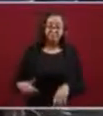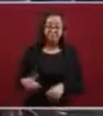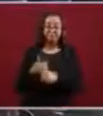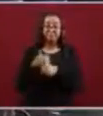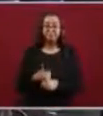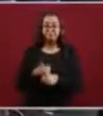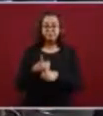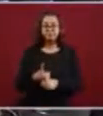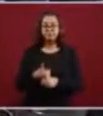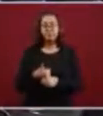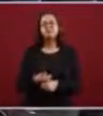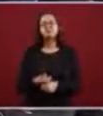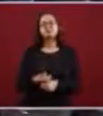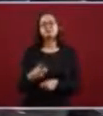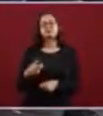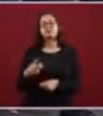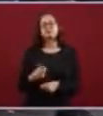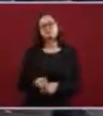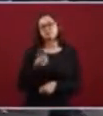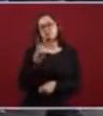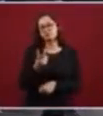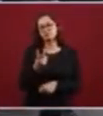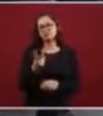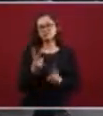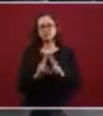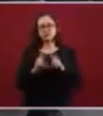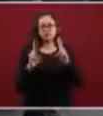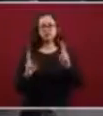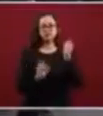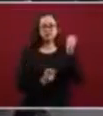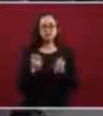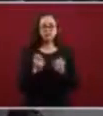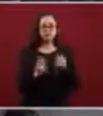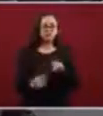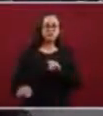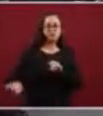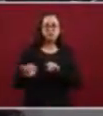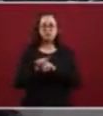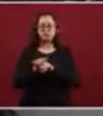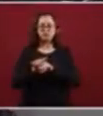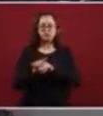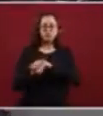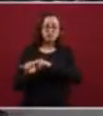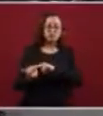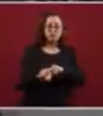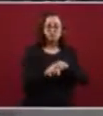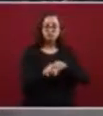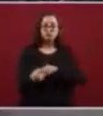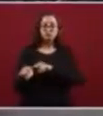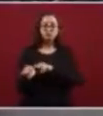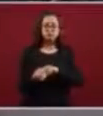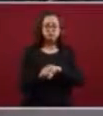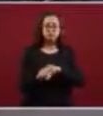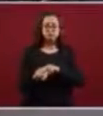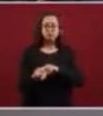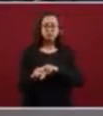porque traíamos dos camionetas, adelante, otra atrás, y la de atrás que venía,